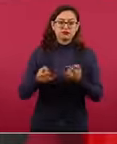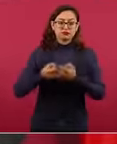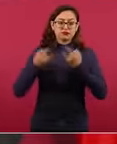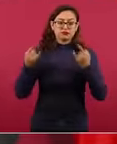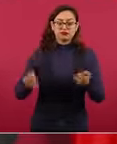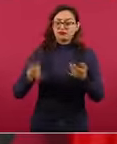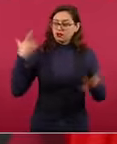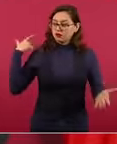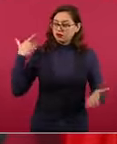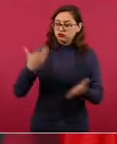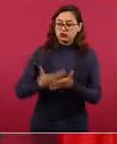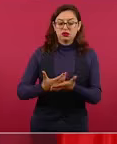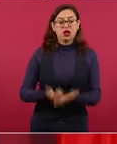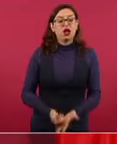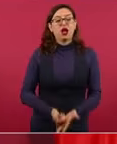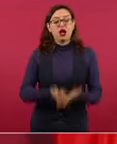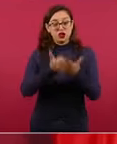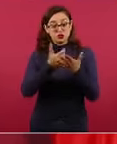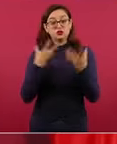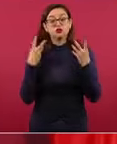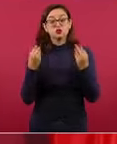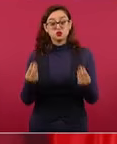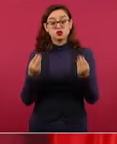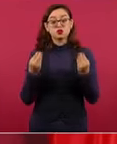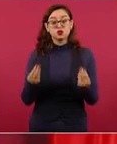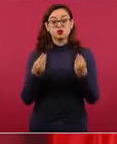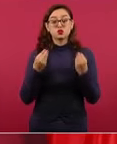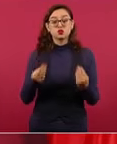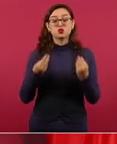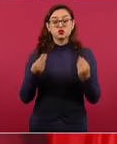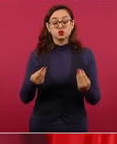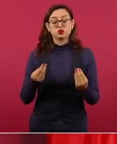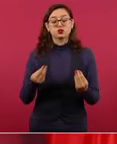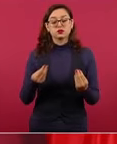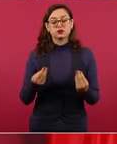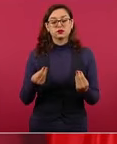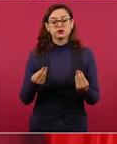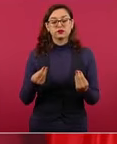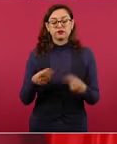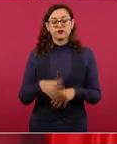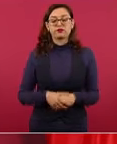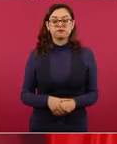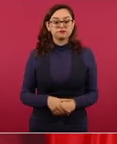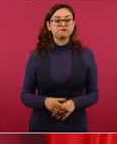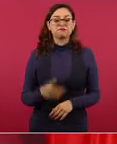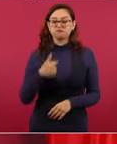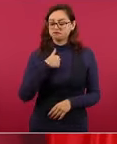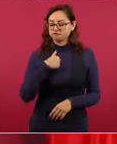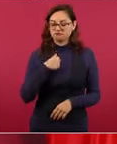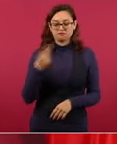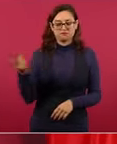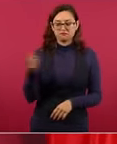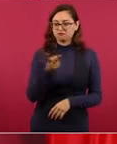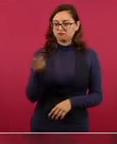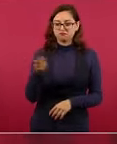yo defiendo a estas instituciones